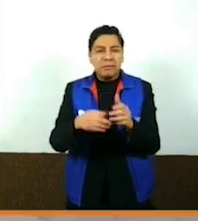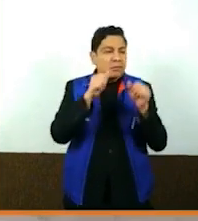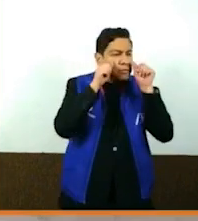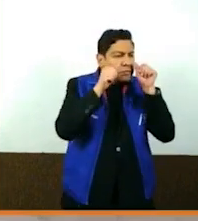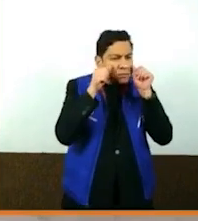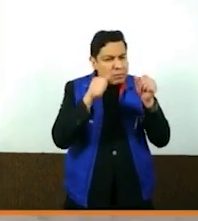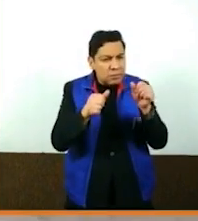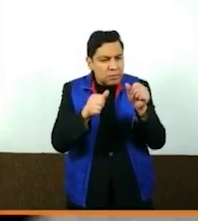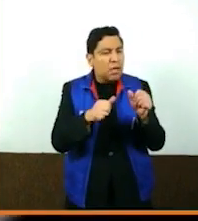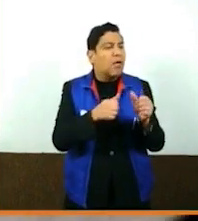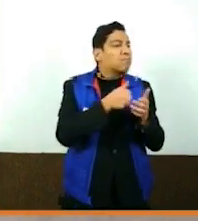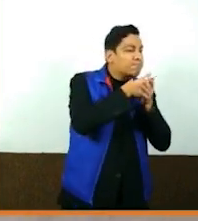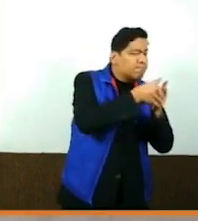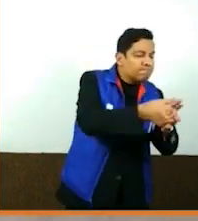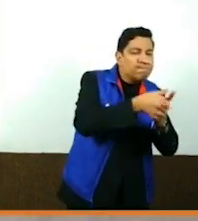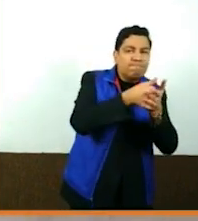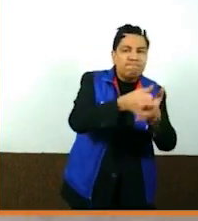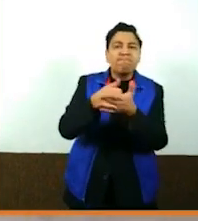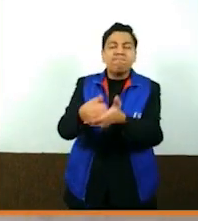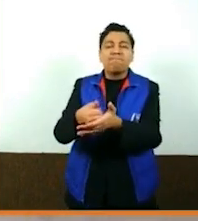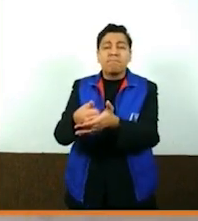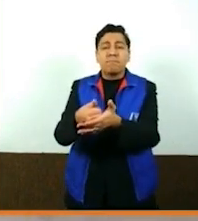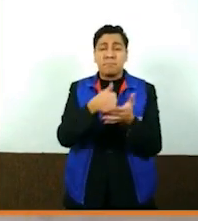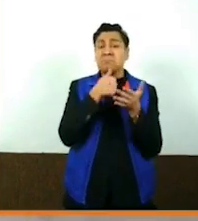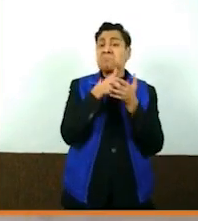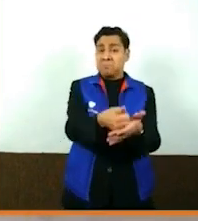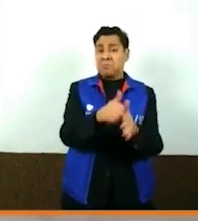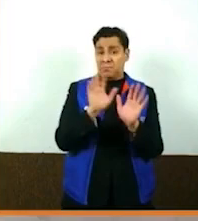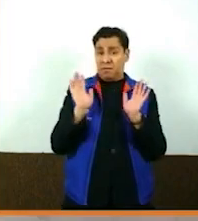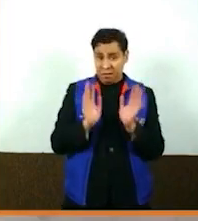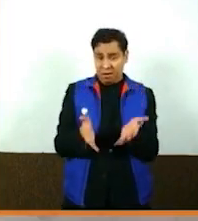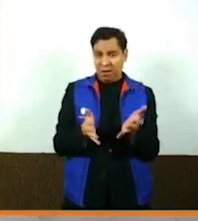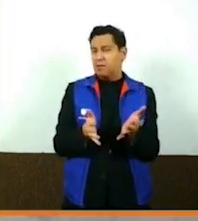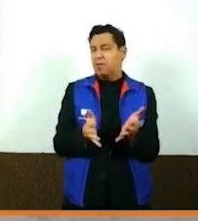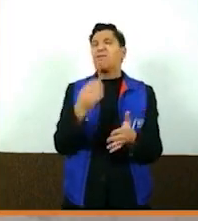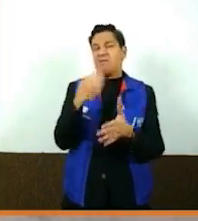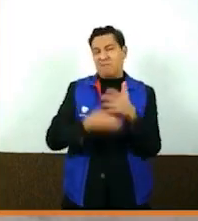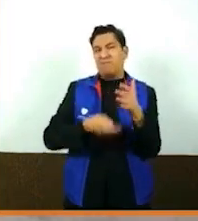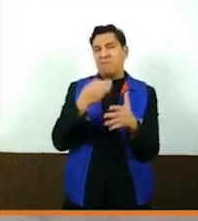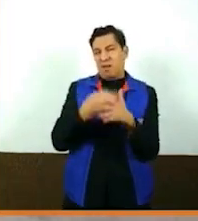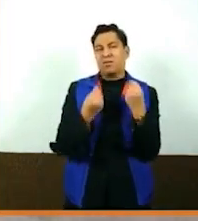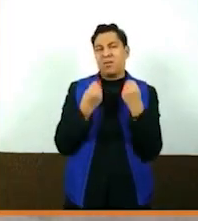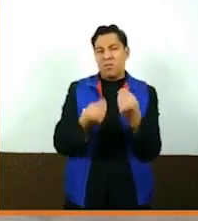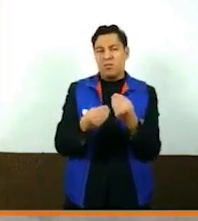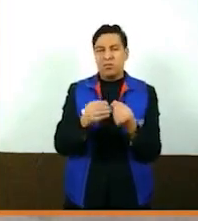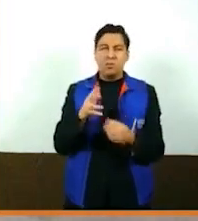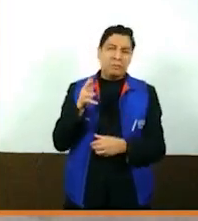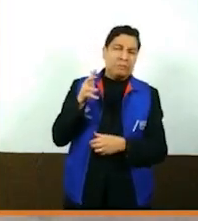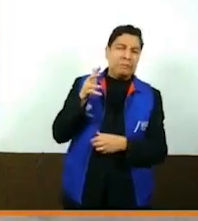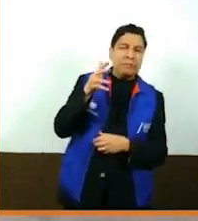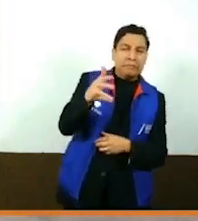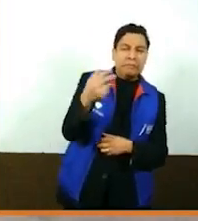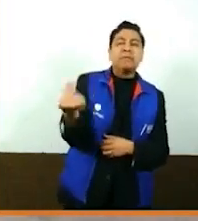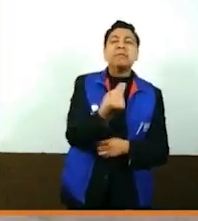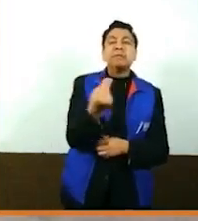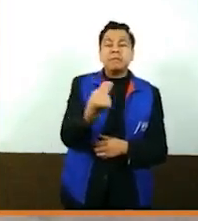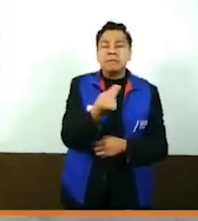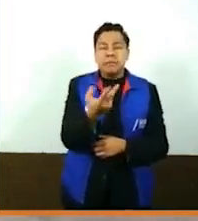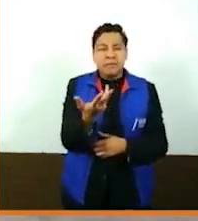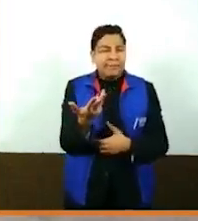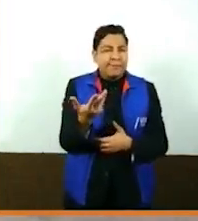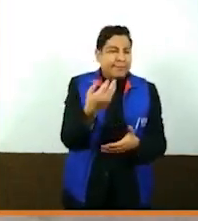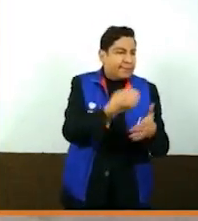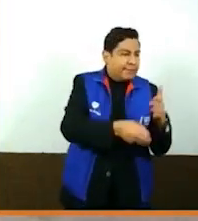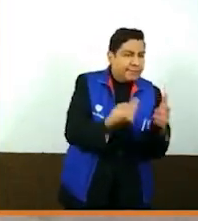embargo, sabemos que aún queda mucho por hacer. A medida que avanzamos hacia el futuro, debemos de seguir impulsando la